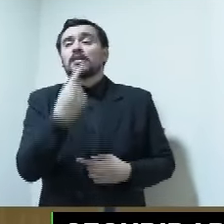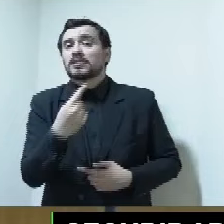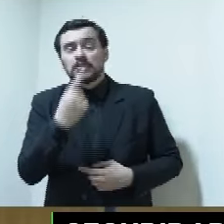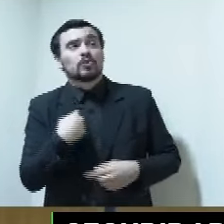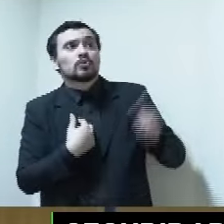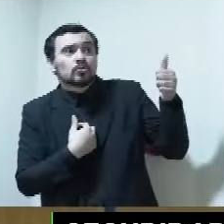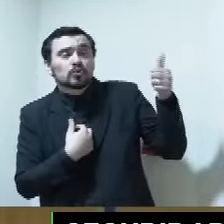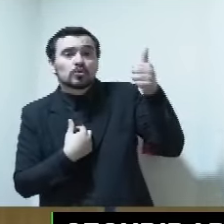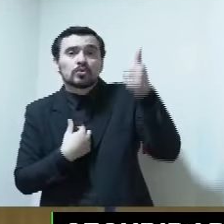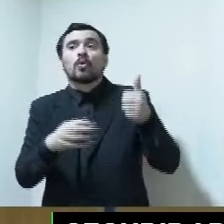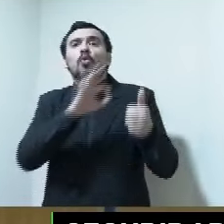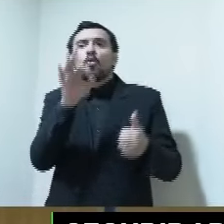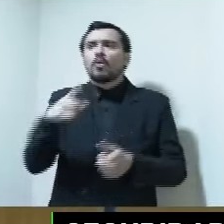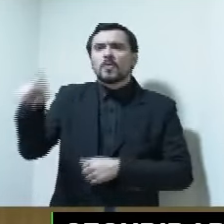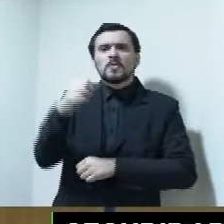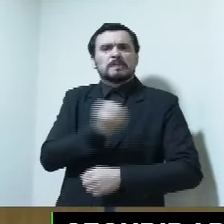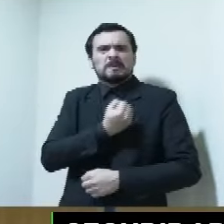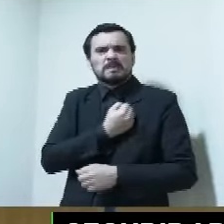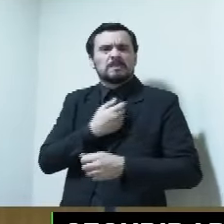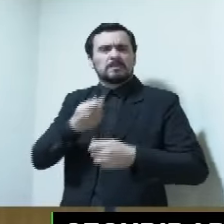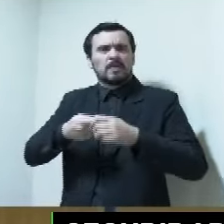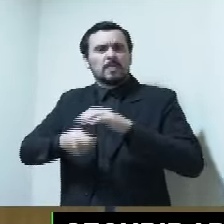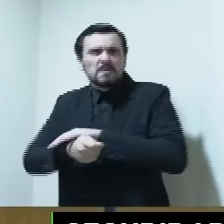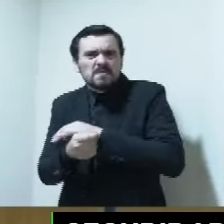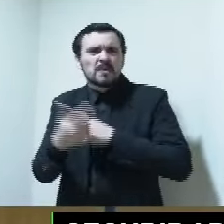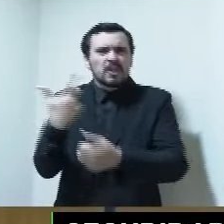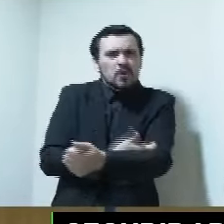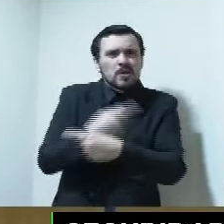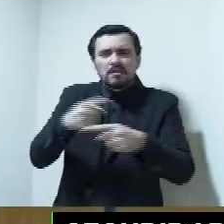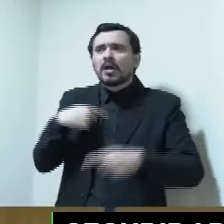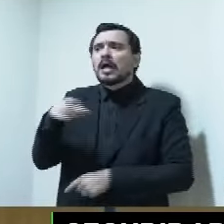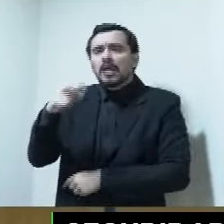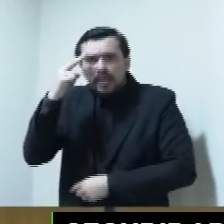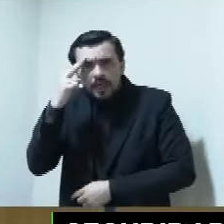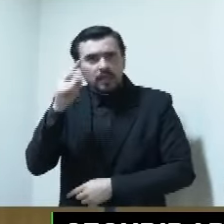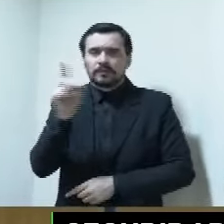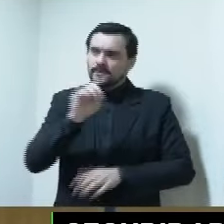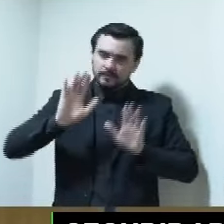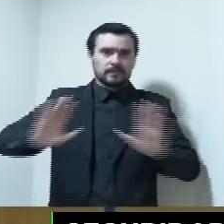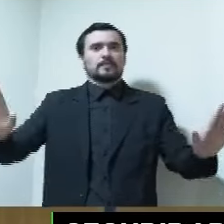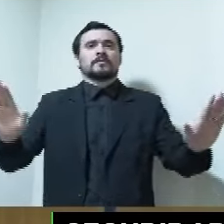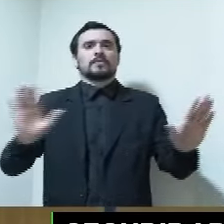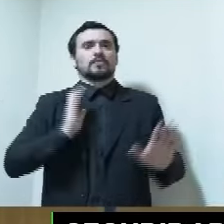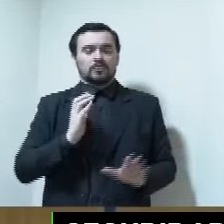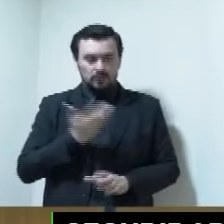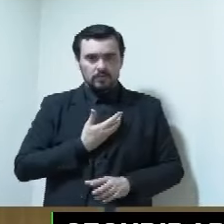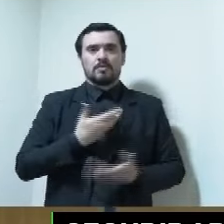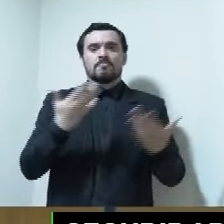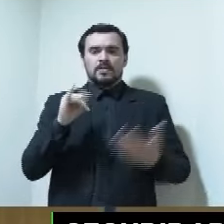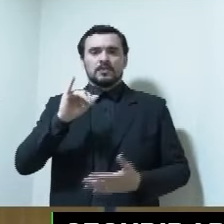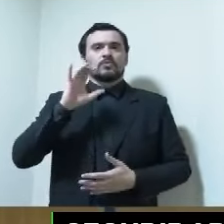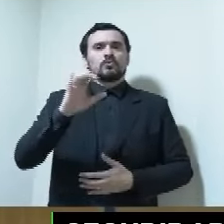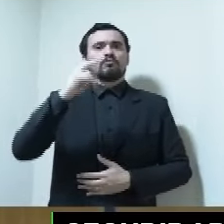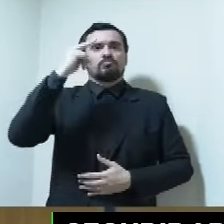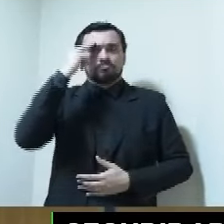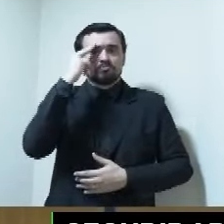crimen organizado. Tomamos en serio la seguridad y la defensa, pero nuevamente lo hicimos desde una visión de la institucionalidad de